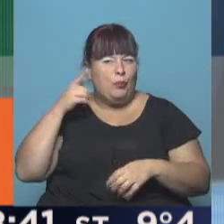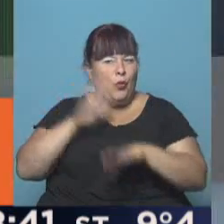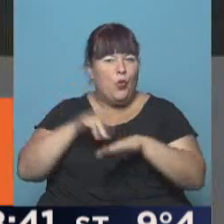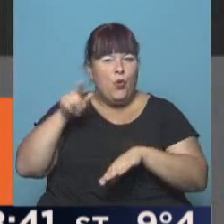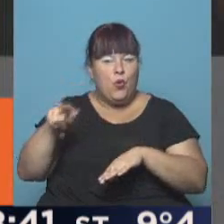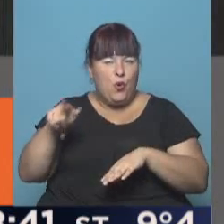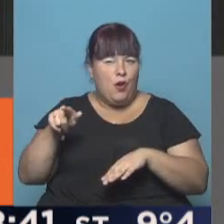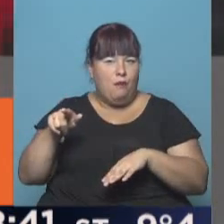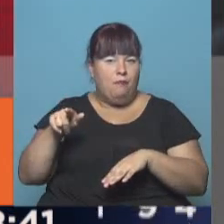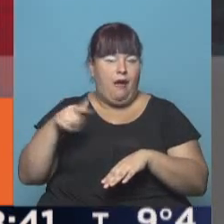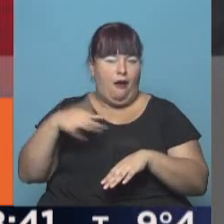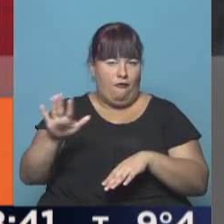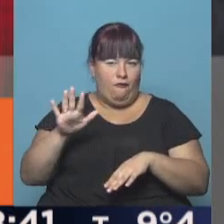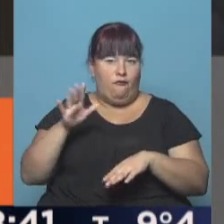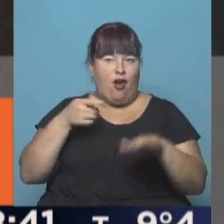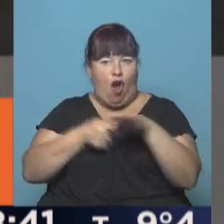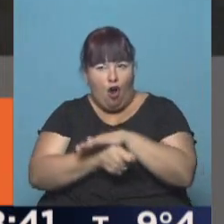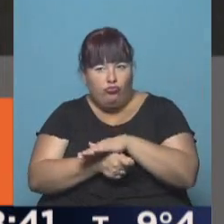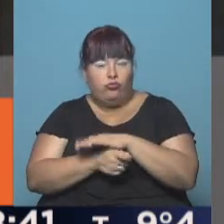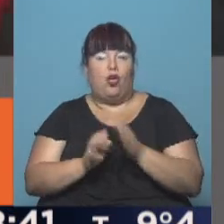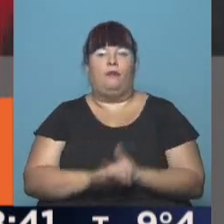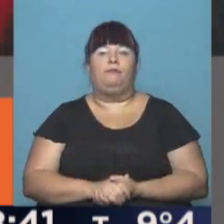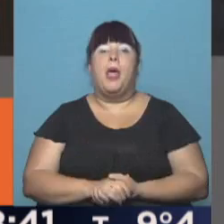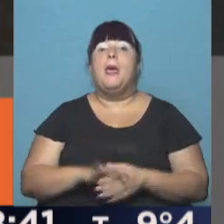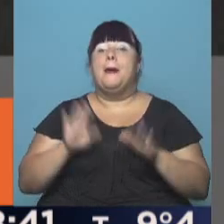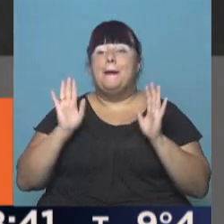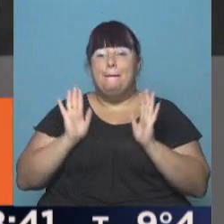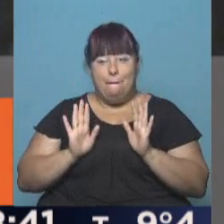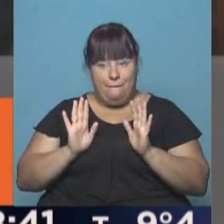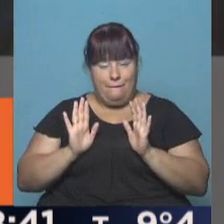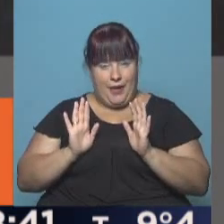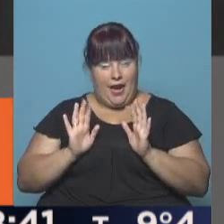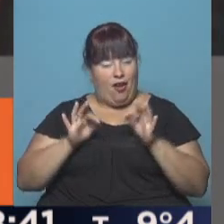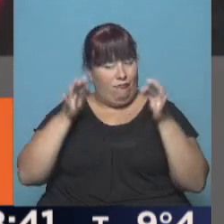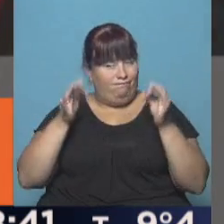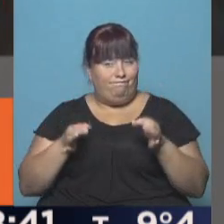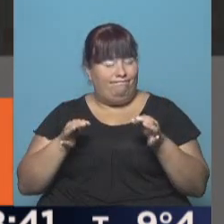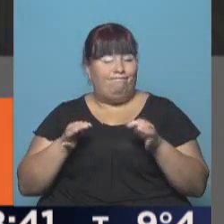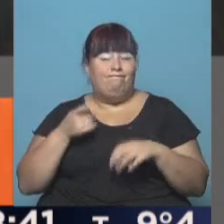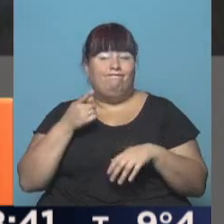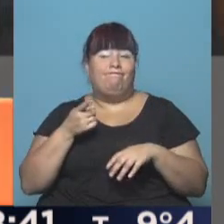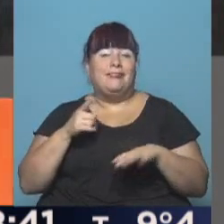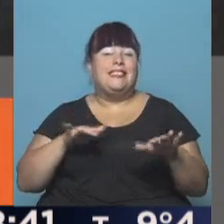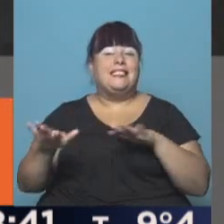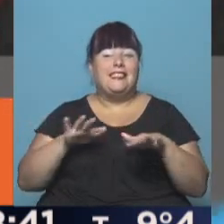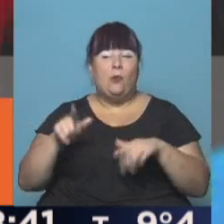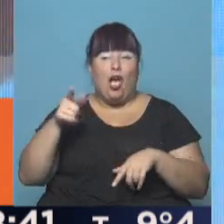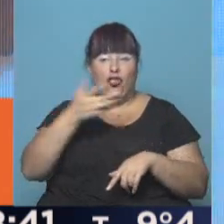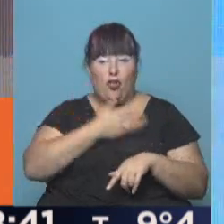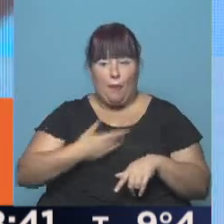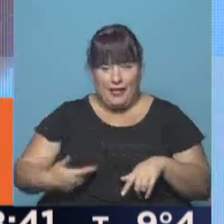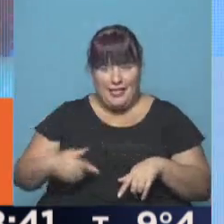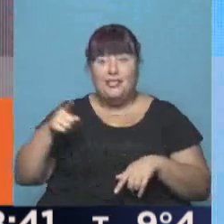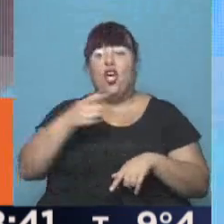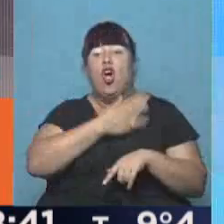involucran con procesos de corrupción, pero evidentemente la situación del presidente y